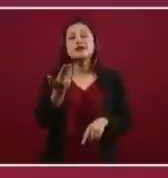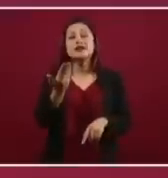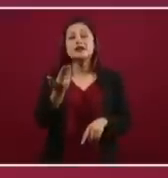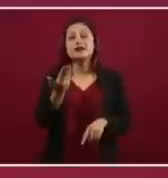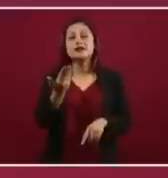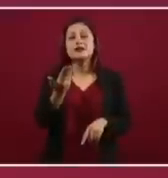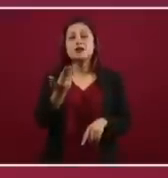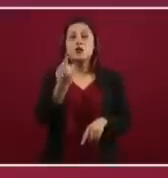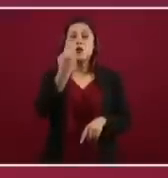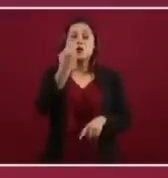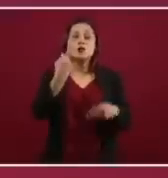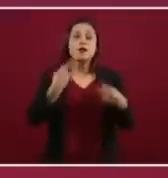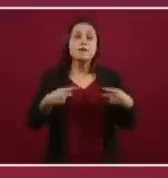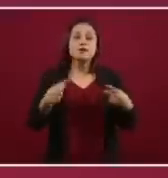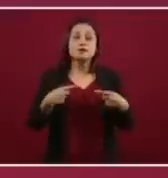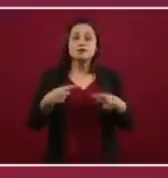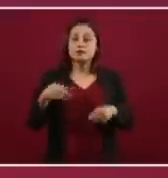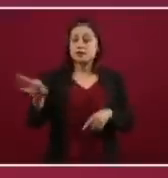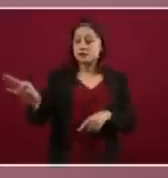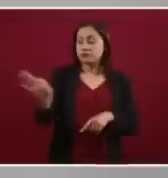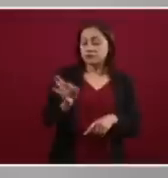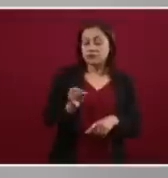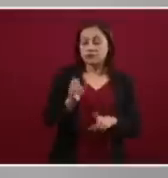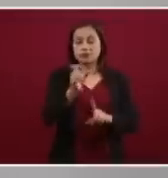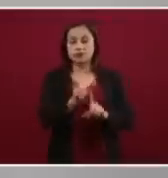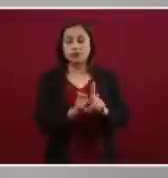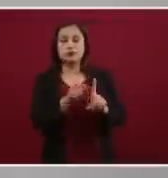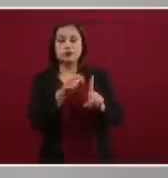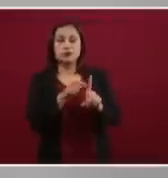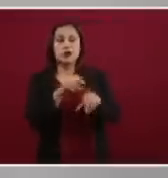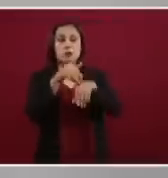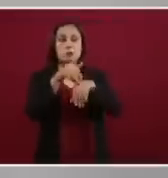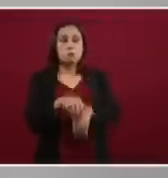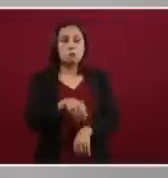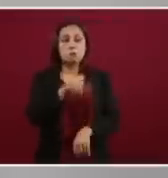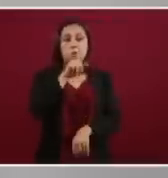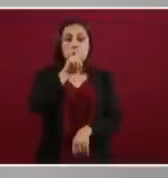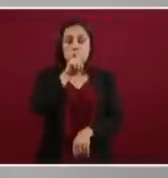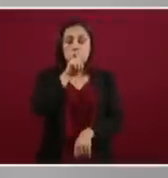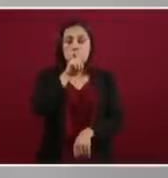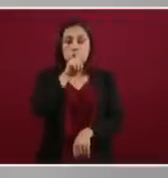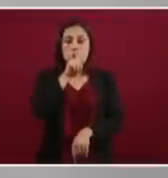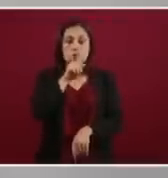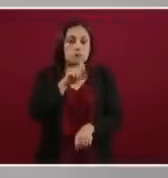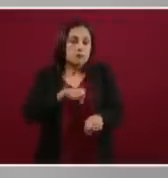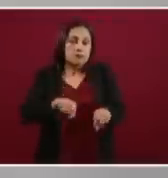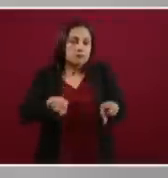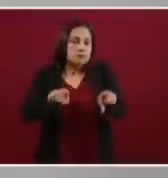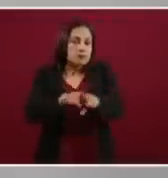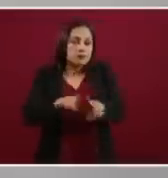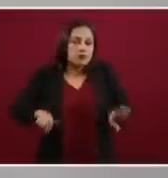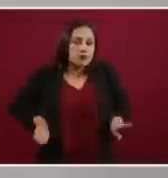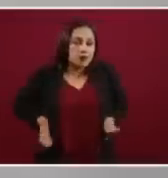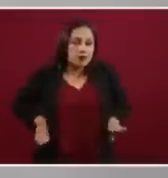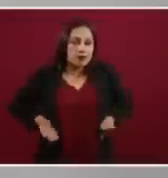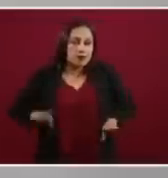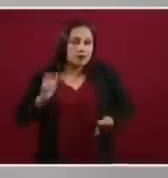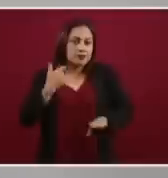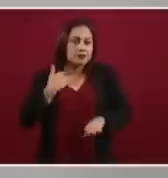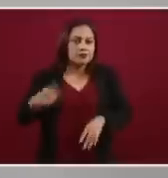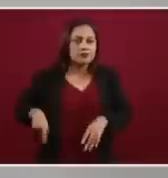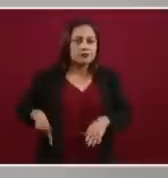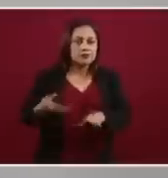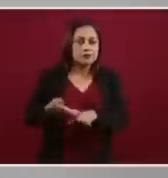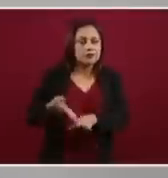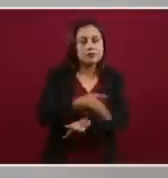disciplinada, a modo, como ha sucedido en todo el periodo neoliberal, como